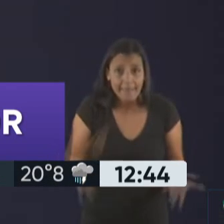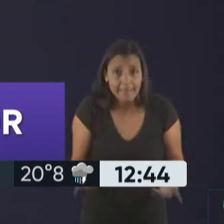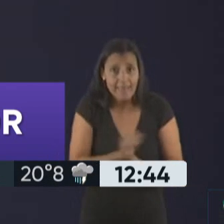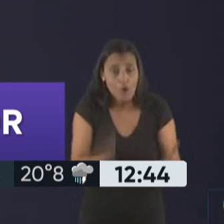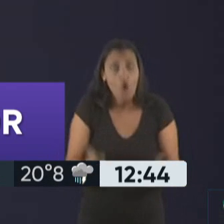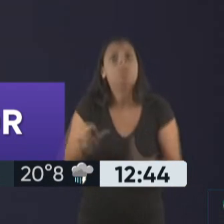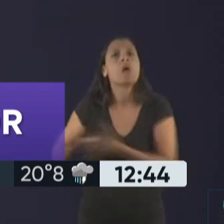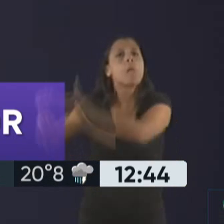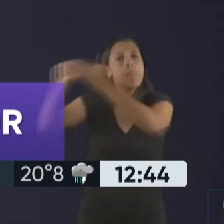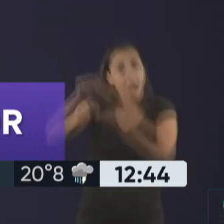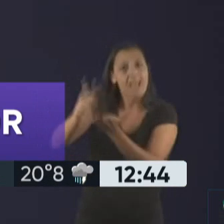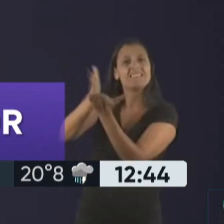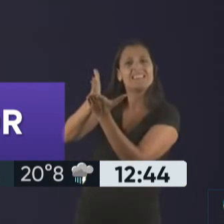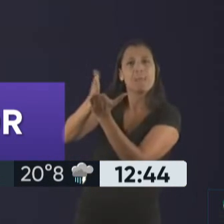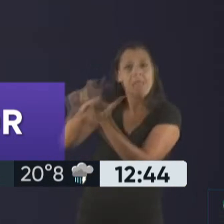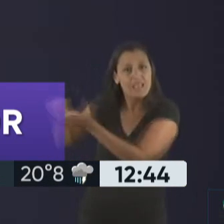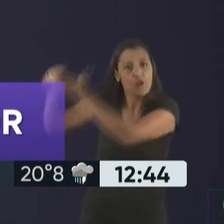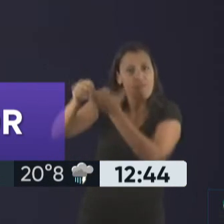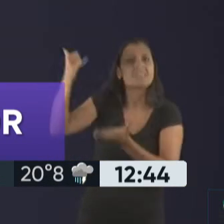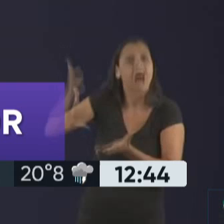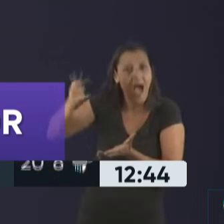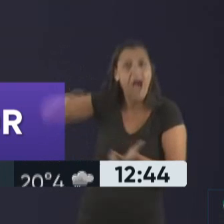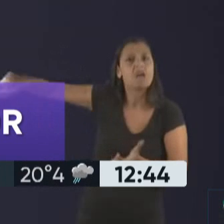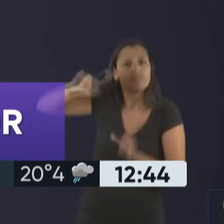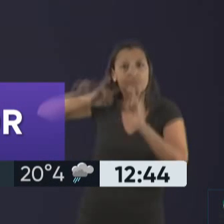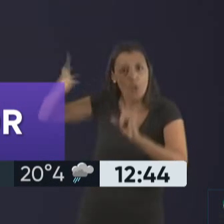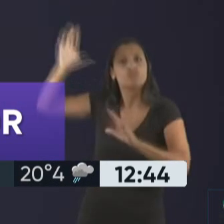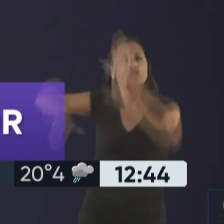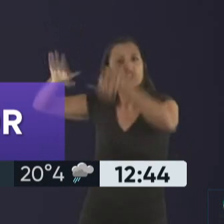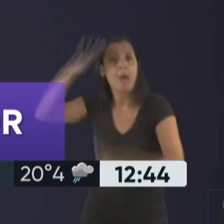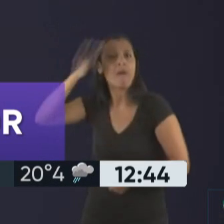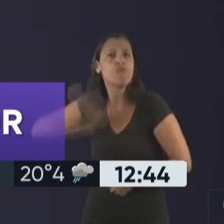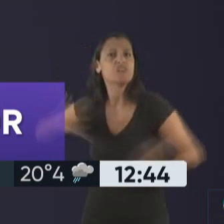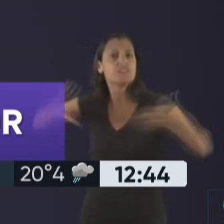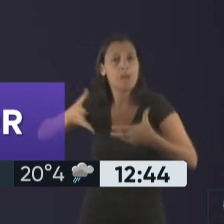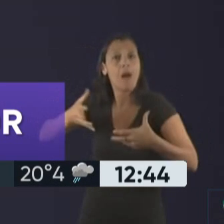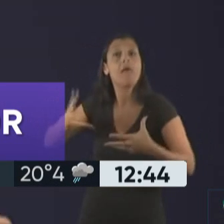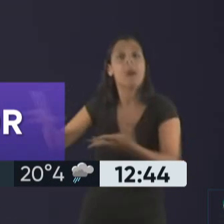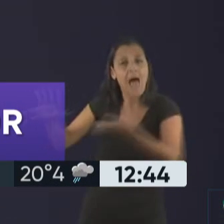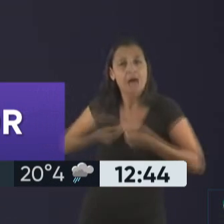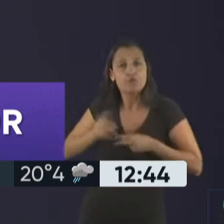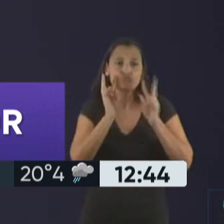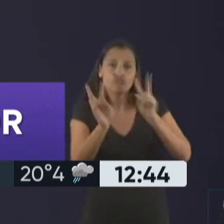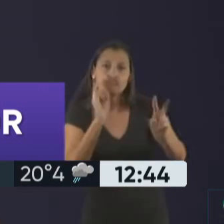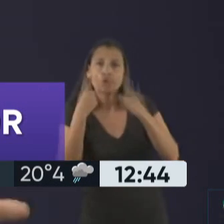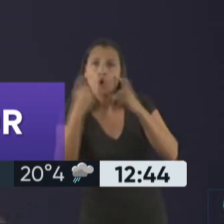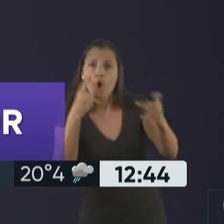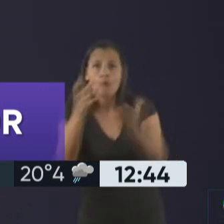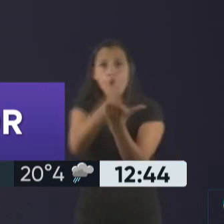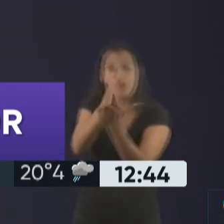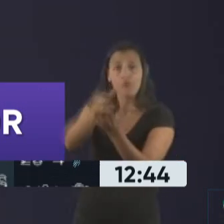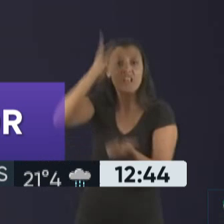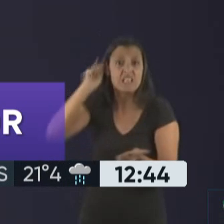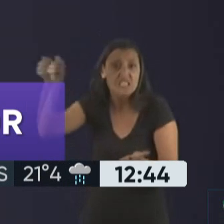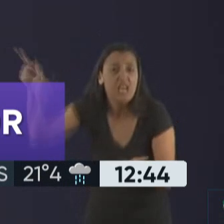limítrofes con la República Argentina utilizan sus Fuerzas Armadas para controlar y custodiar su frontera. Lo hace Chile con